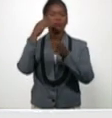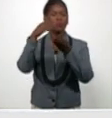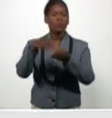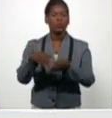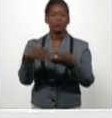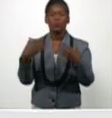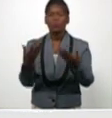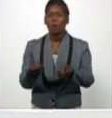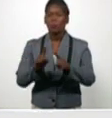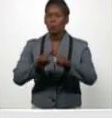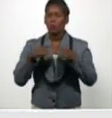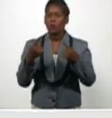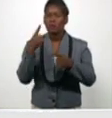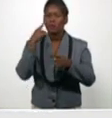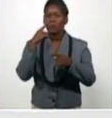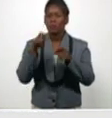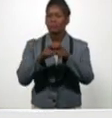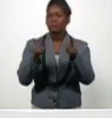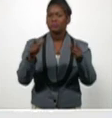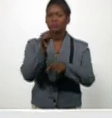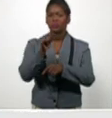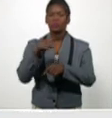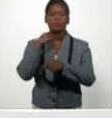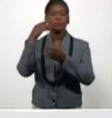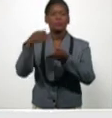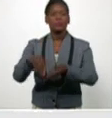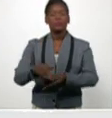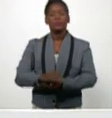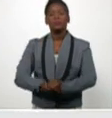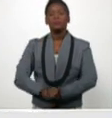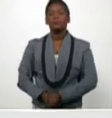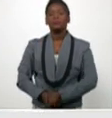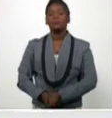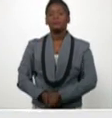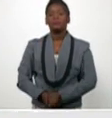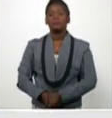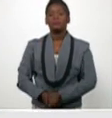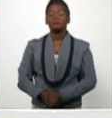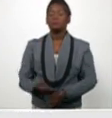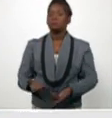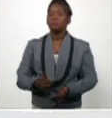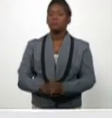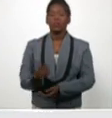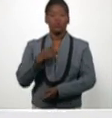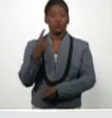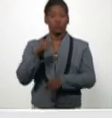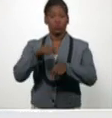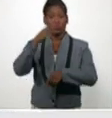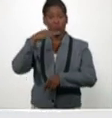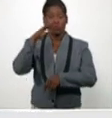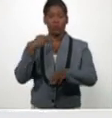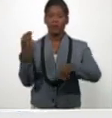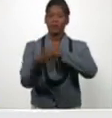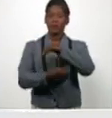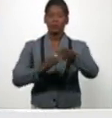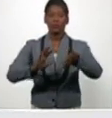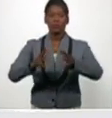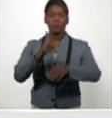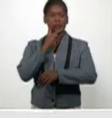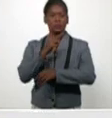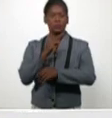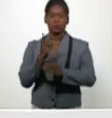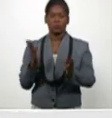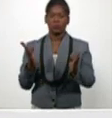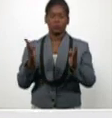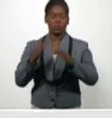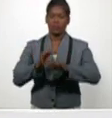Mira, en nuestro país realmente de los protocolos no ha cambiado nada. De lo que nos